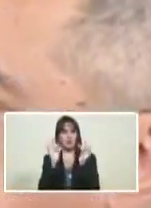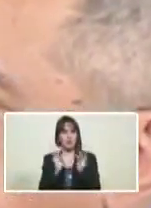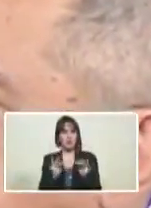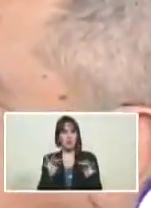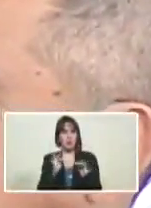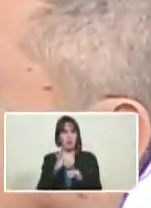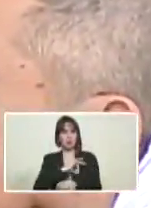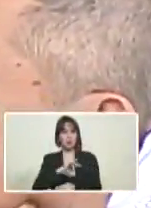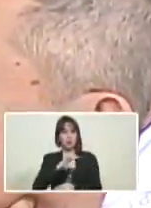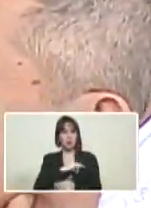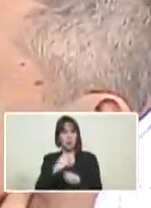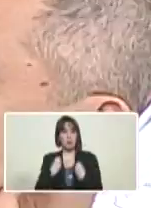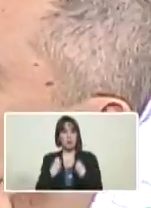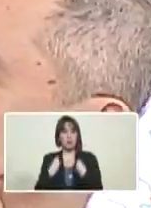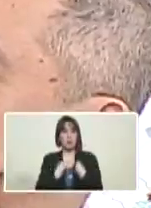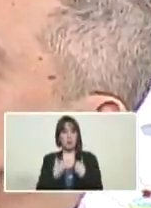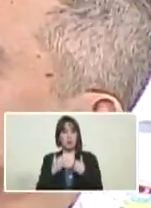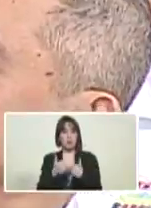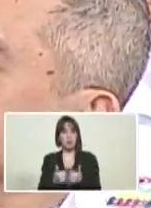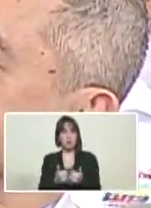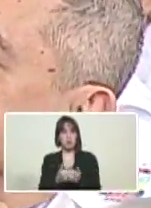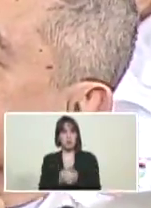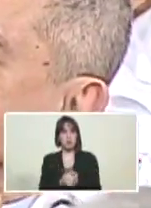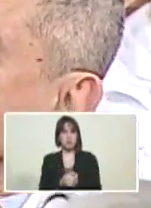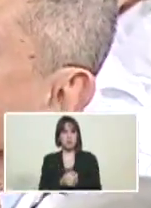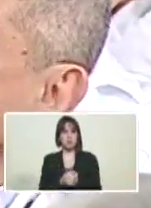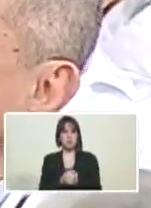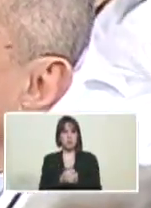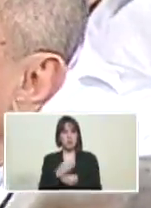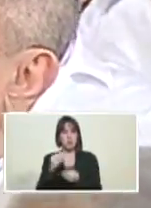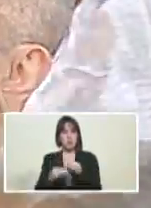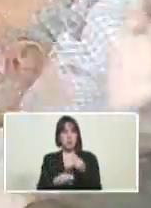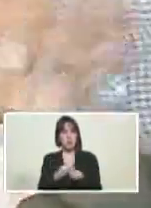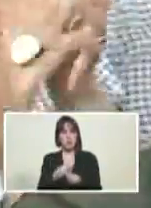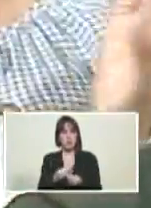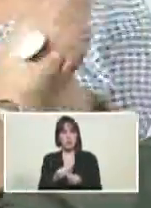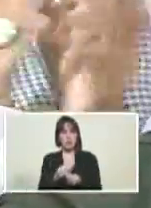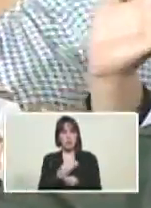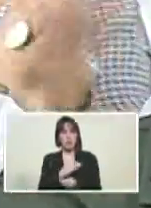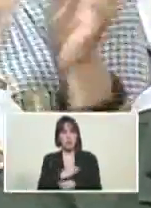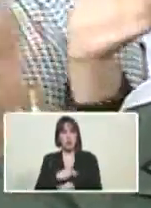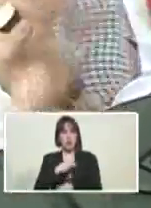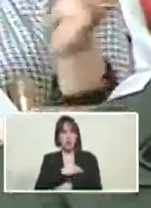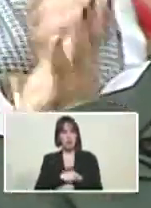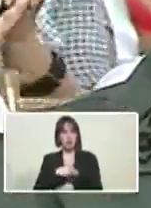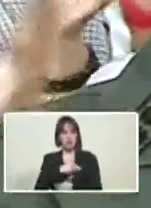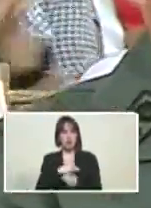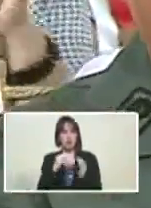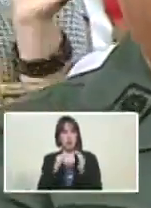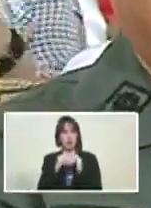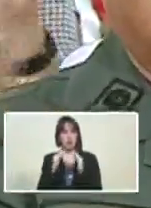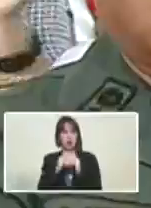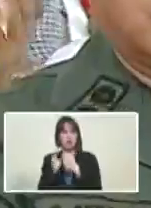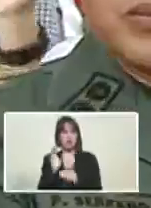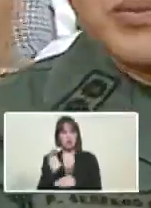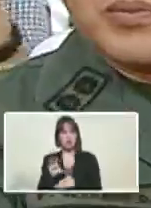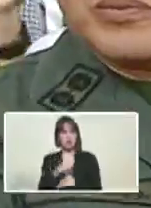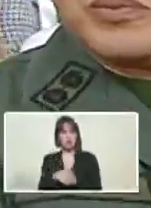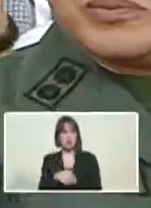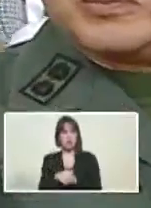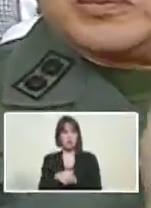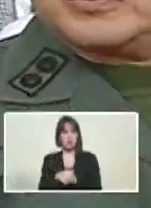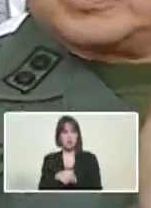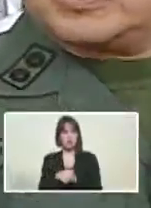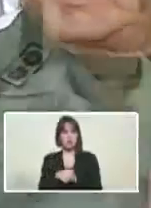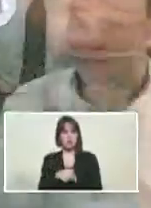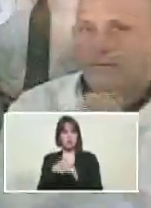del vivir viviendo. Para eso es la gran misión Hogares de la Patria. Para eso es el